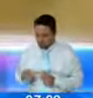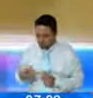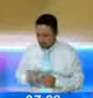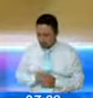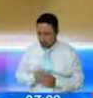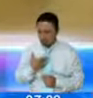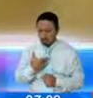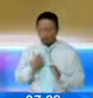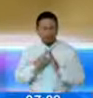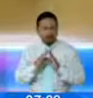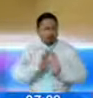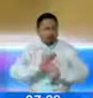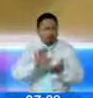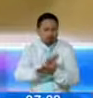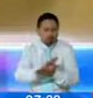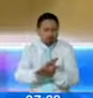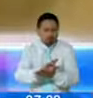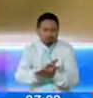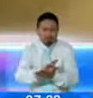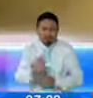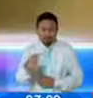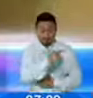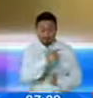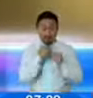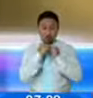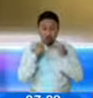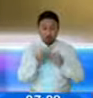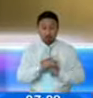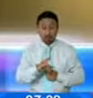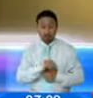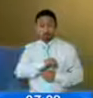pasó nada, que fue el padre que abusó de ella.